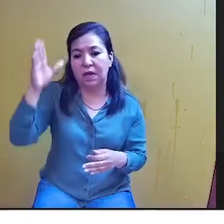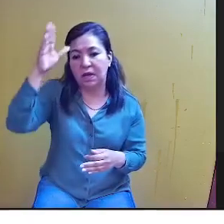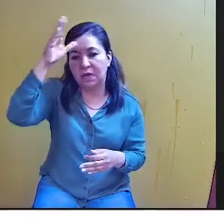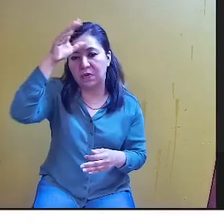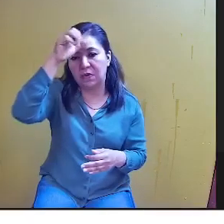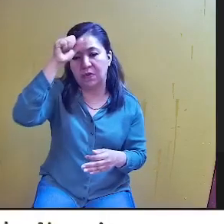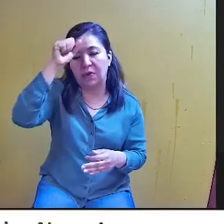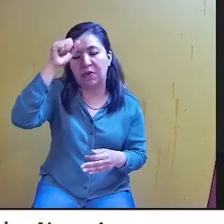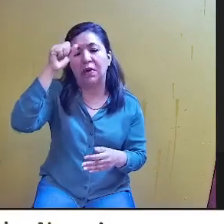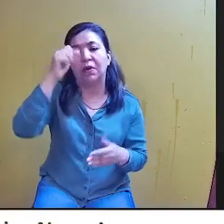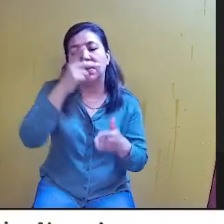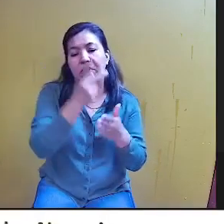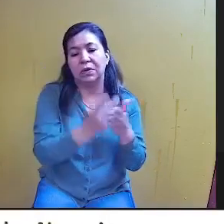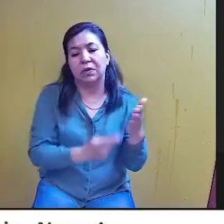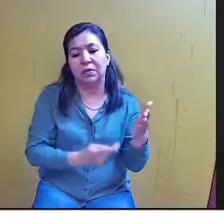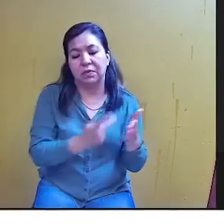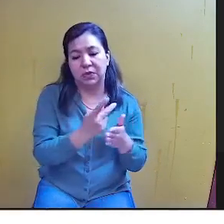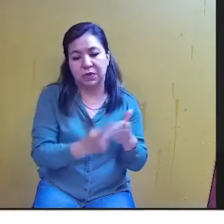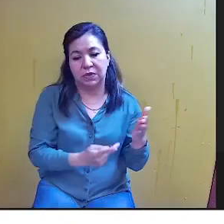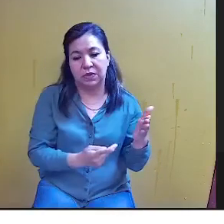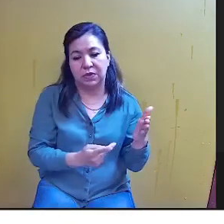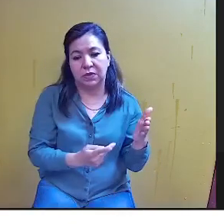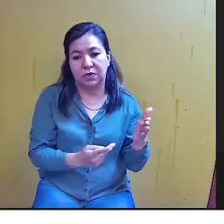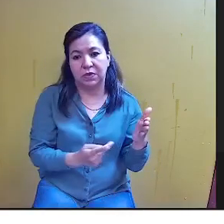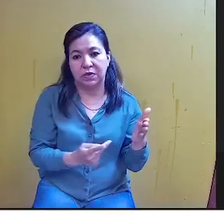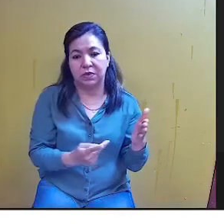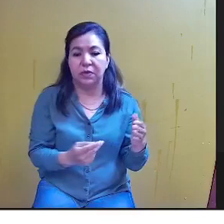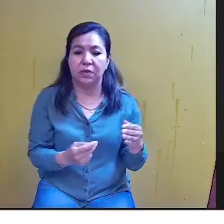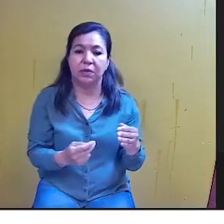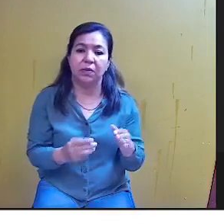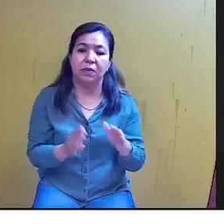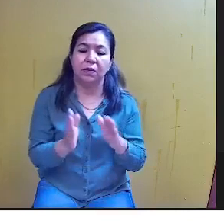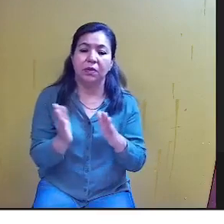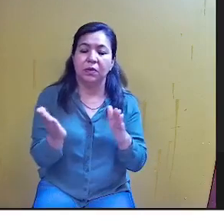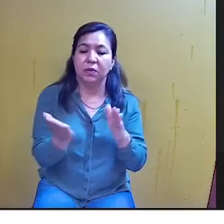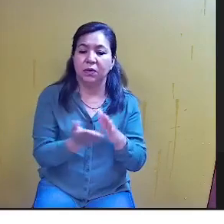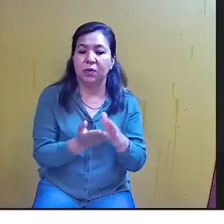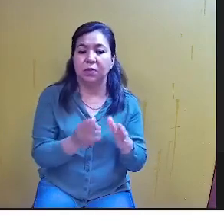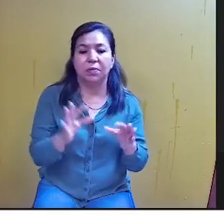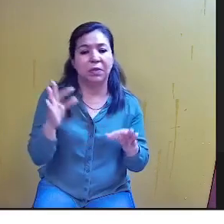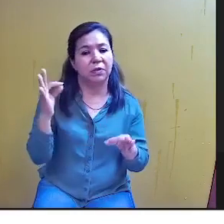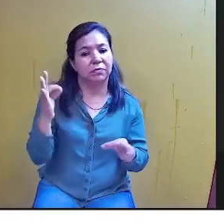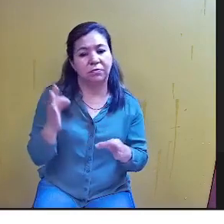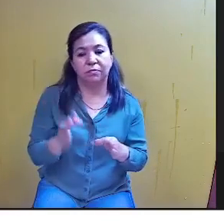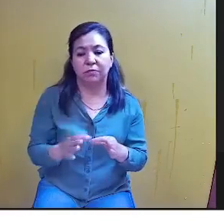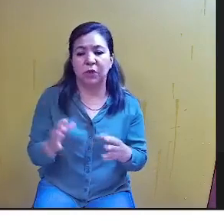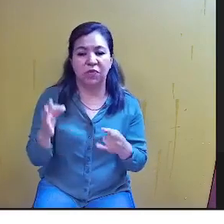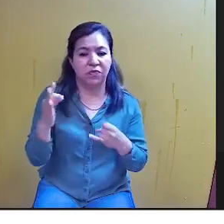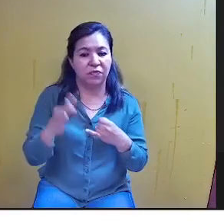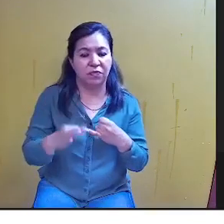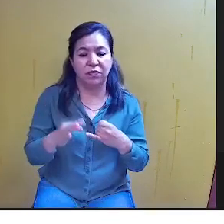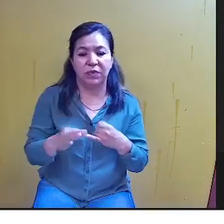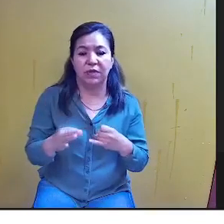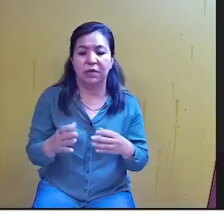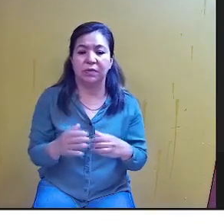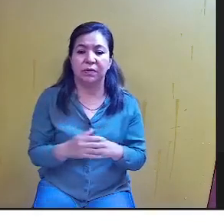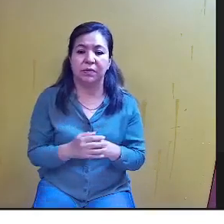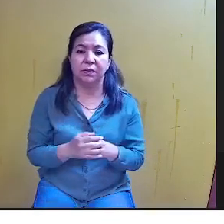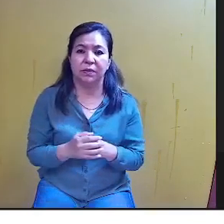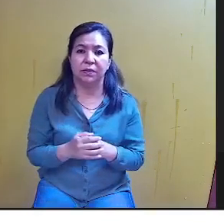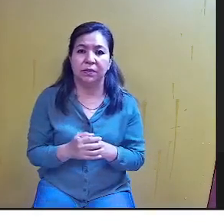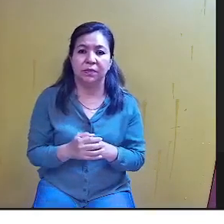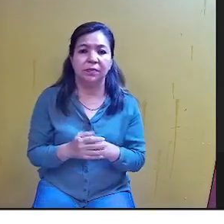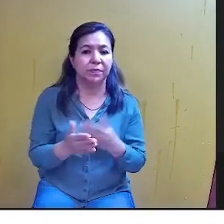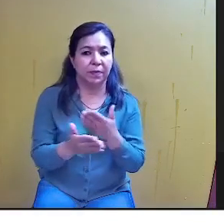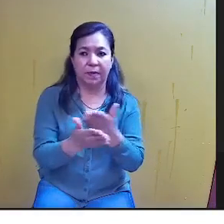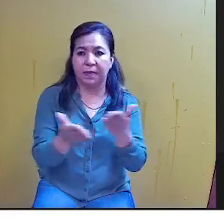elevarlo a la categoría de laudo ejecutoriado y el archivo del asunto como concluido. Es la cuenta magistrada presidenta, magistrada,